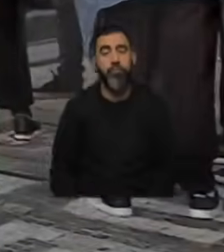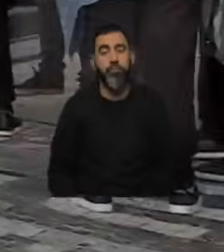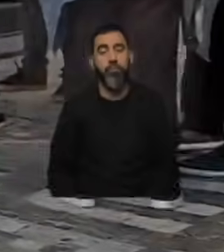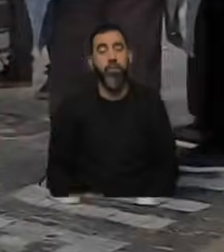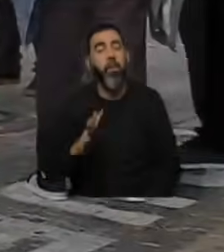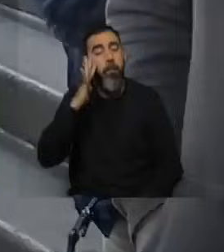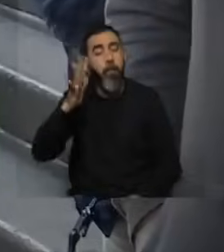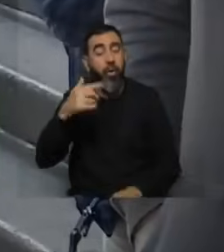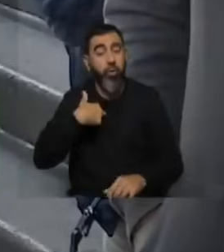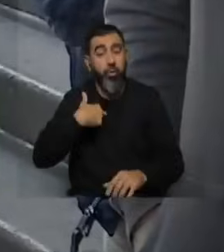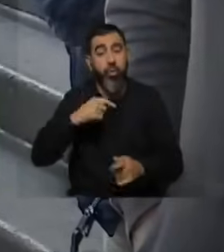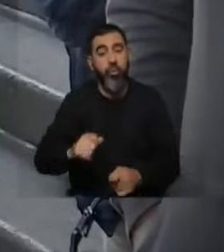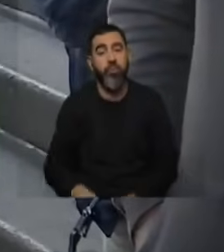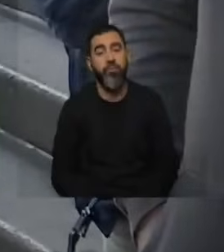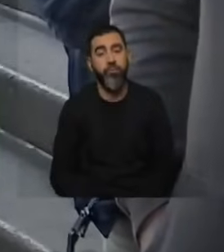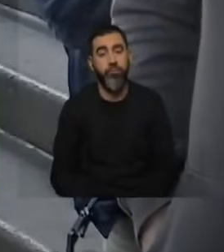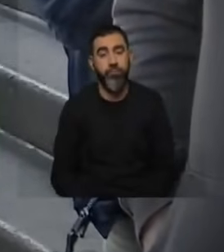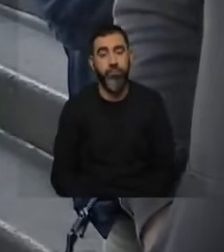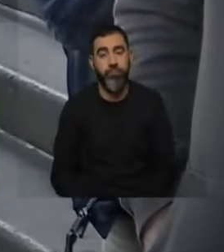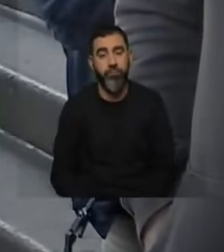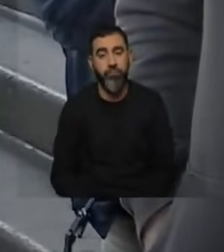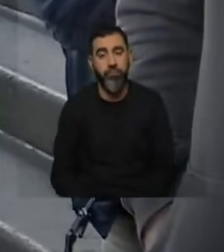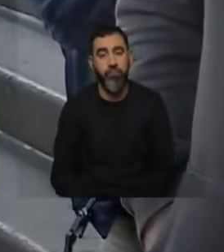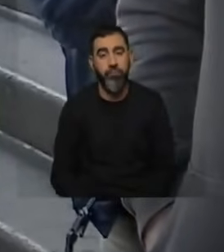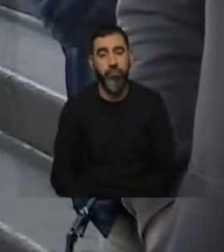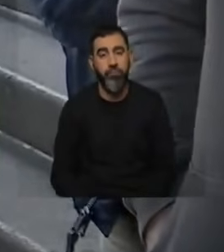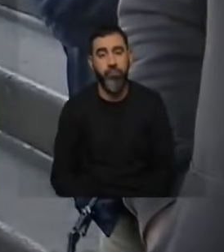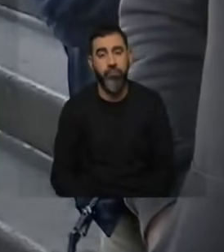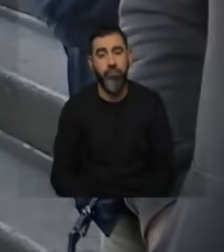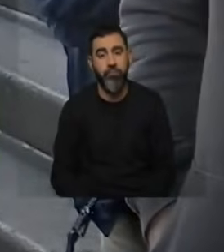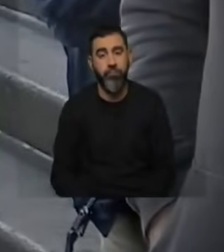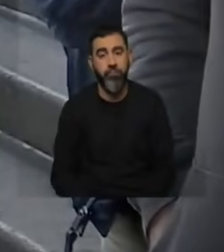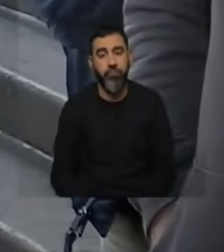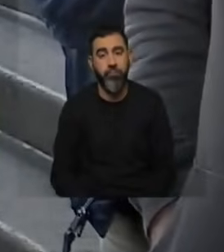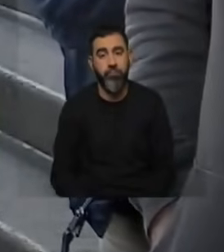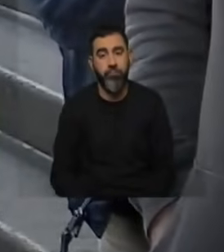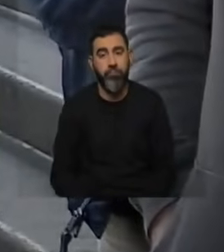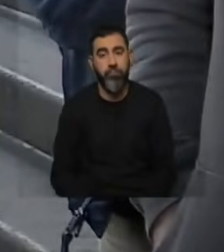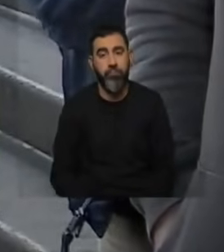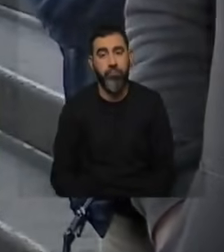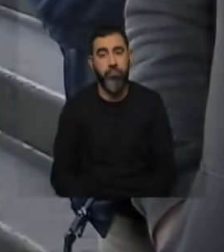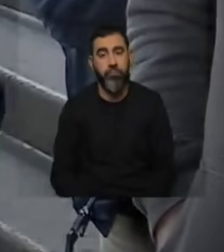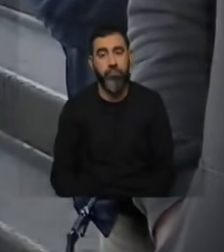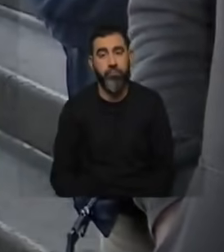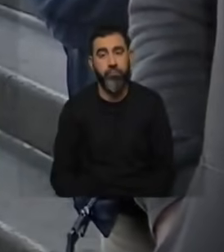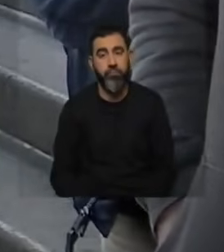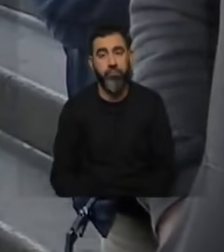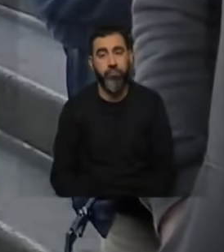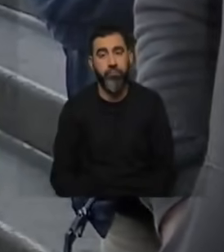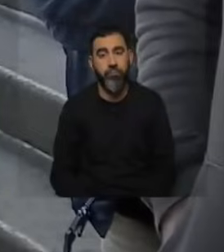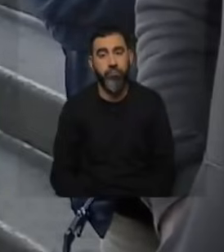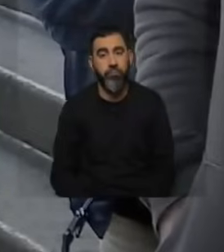imagínate esto después Lo pasan a otro lado no hay experiencia las personas no están preparadas están solamente los estudiantes sordos no hay un plan